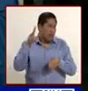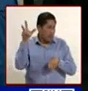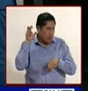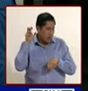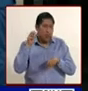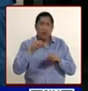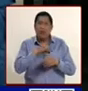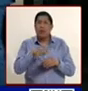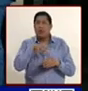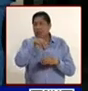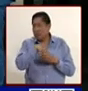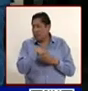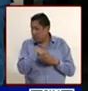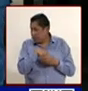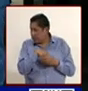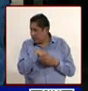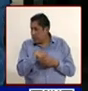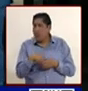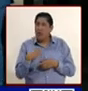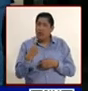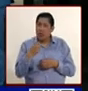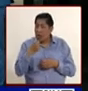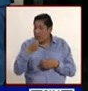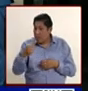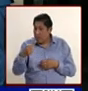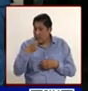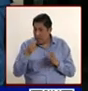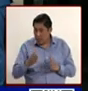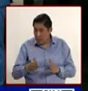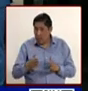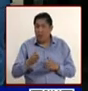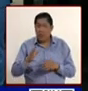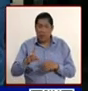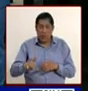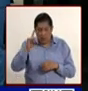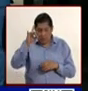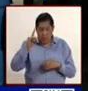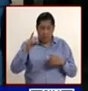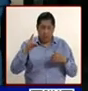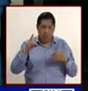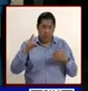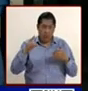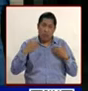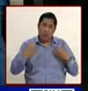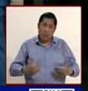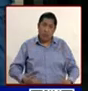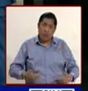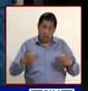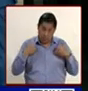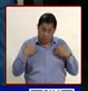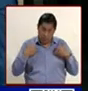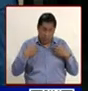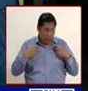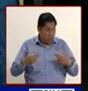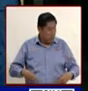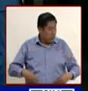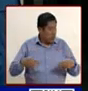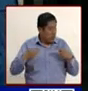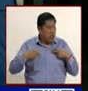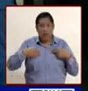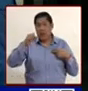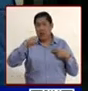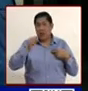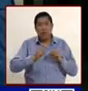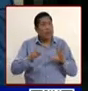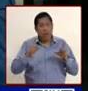sino que incluso uno de nuestros entrevistados habla de haber encontrado restos de seres humanos. Pero lo que es cierto es